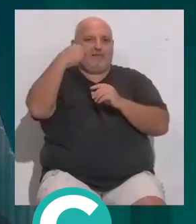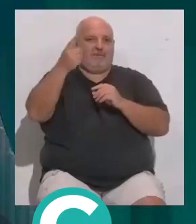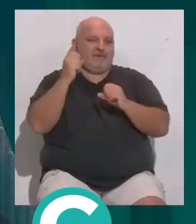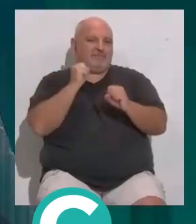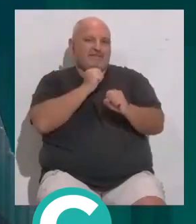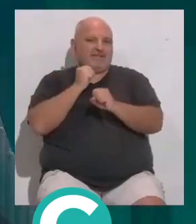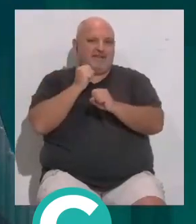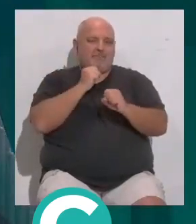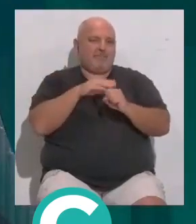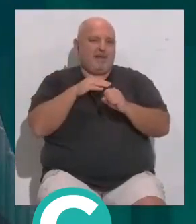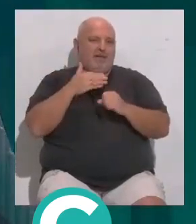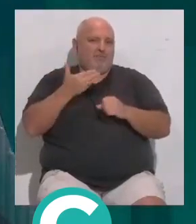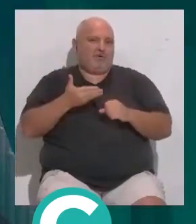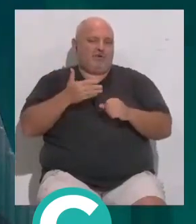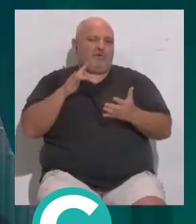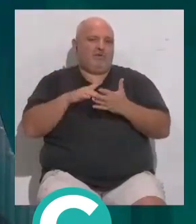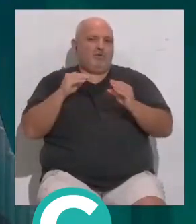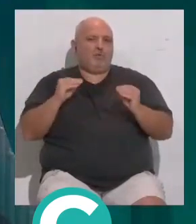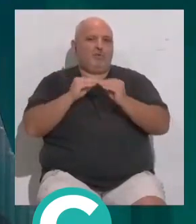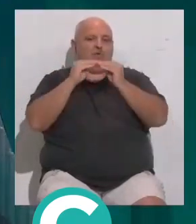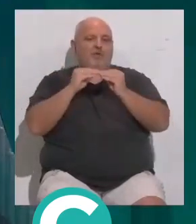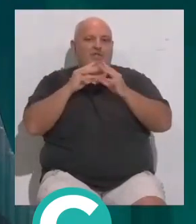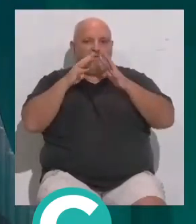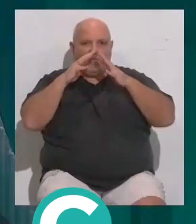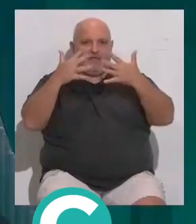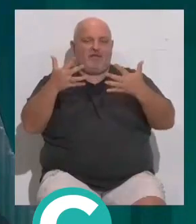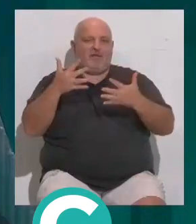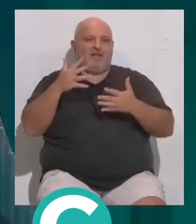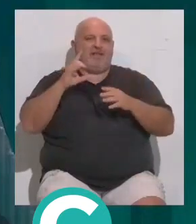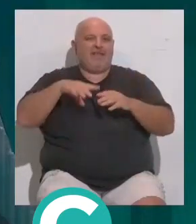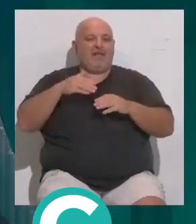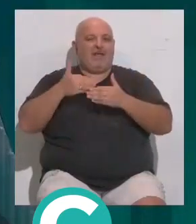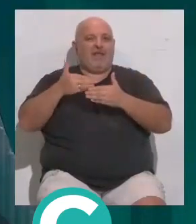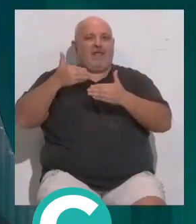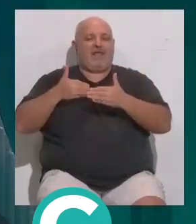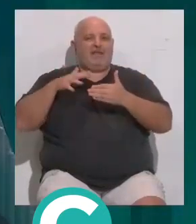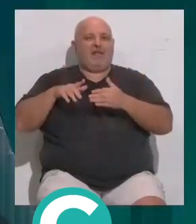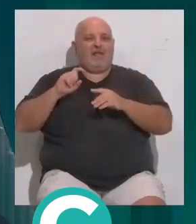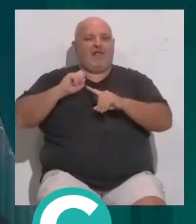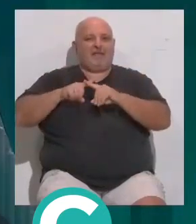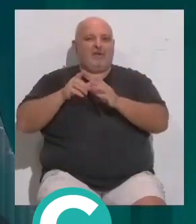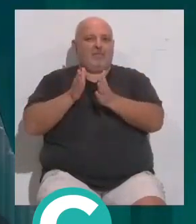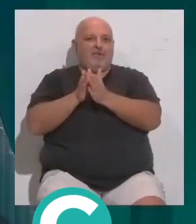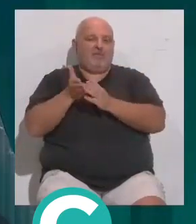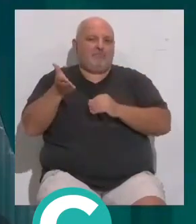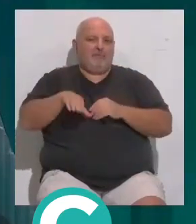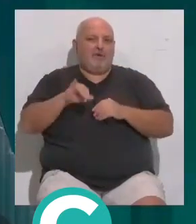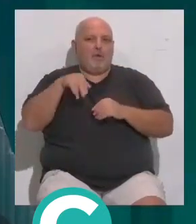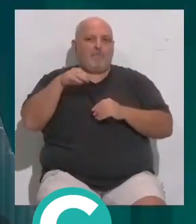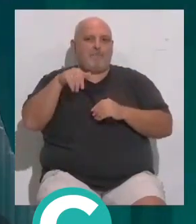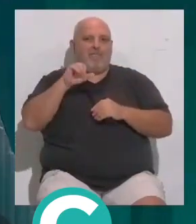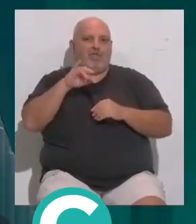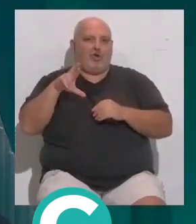importante para los cofrades, justo cuando se cumplen 10 años de que lo hiciese su amigo y compañero Juan